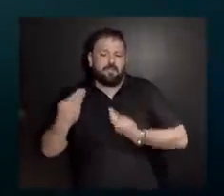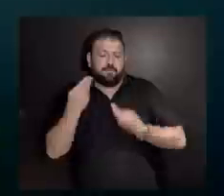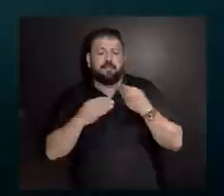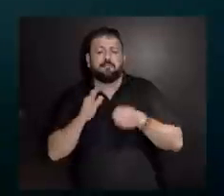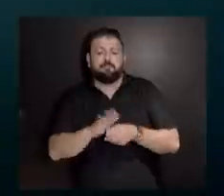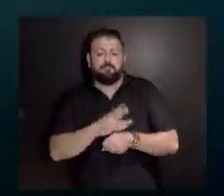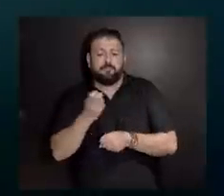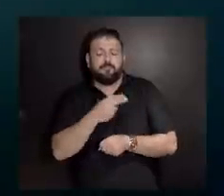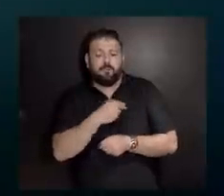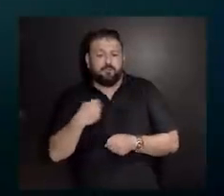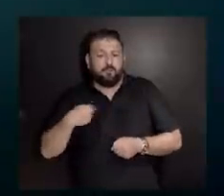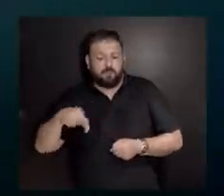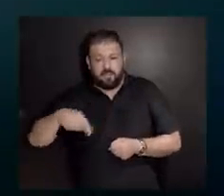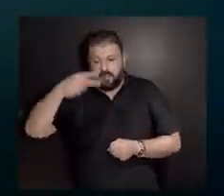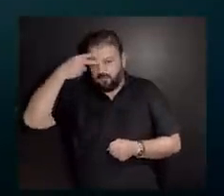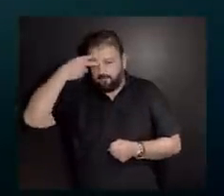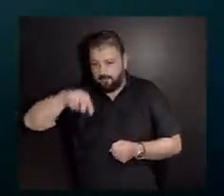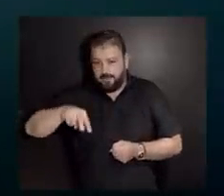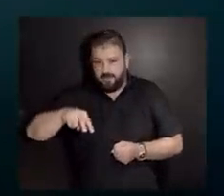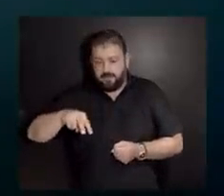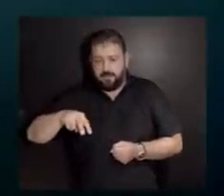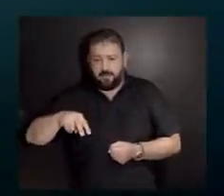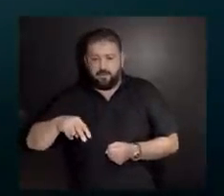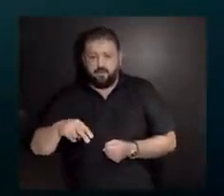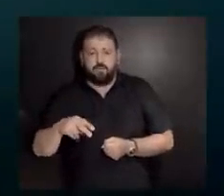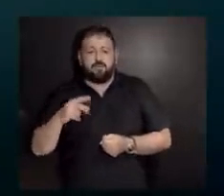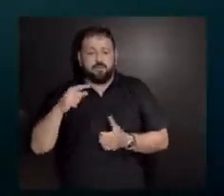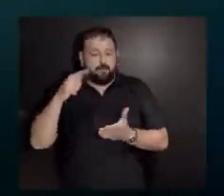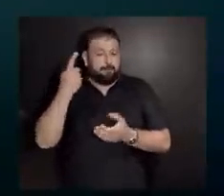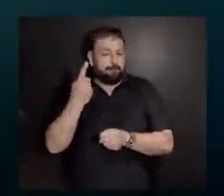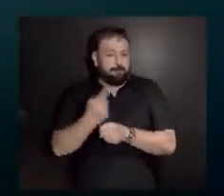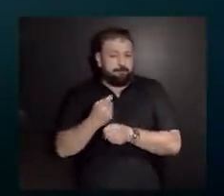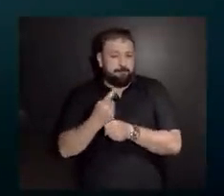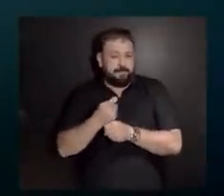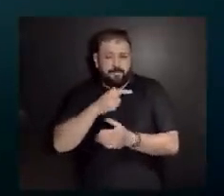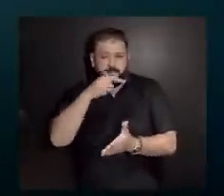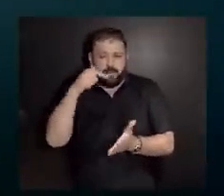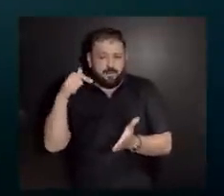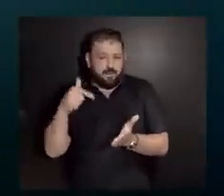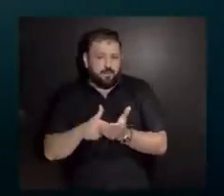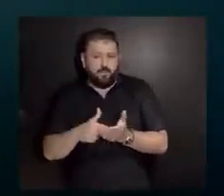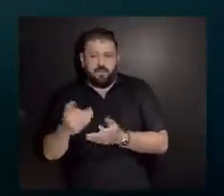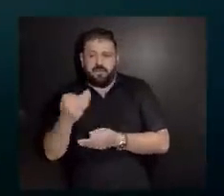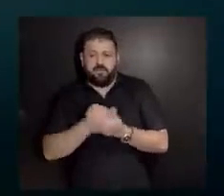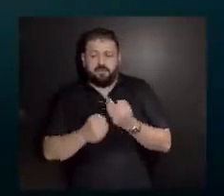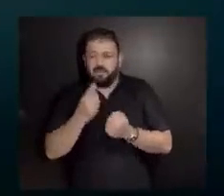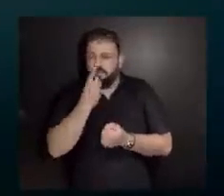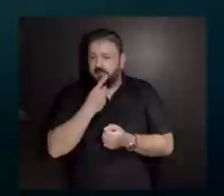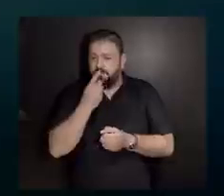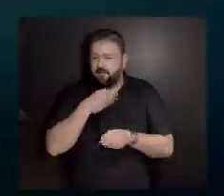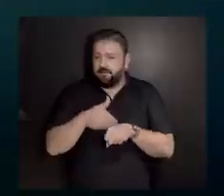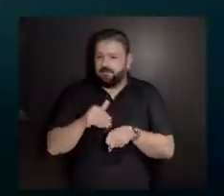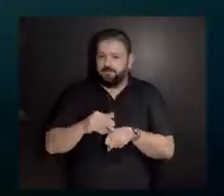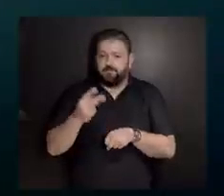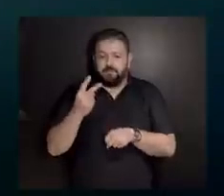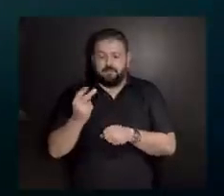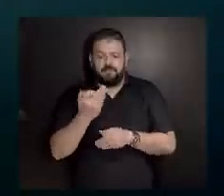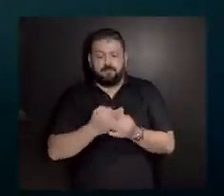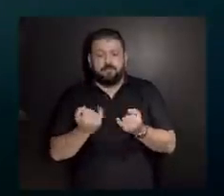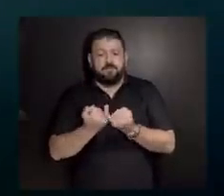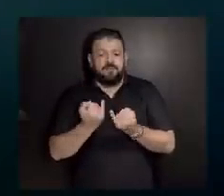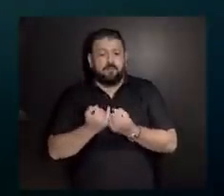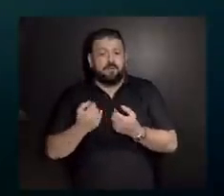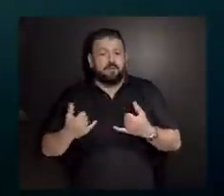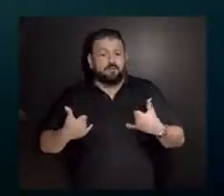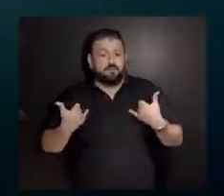en México tenemos el primer lugar, si no me equivoco, en diabetes mellitus tipo 2, y en la parte infantil